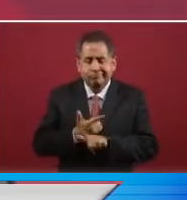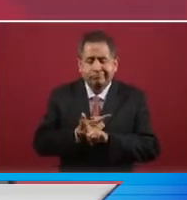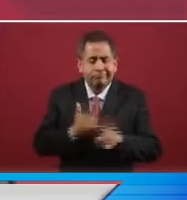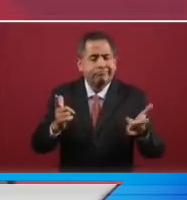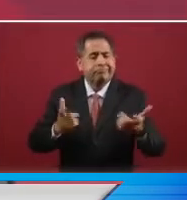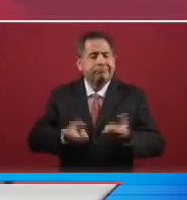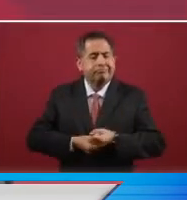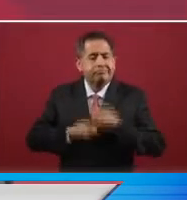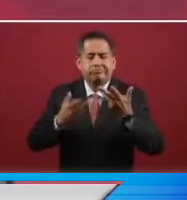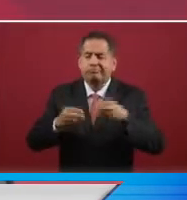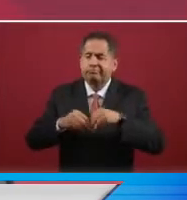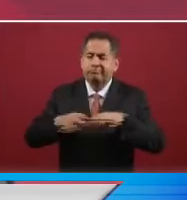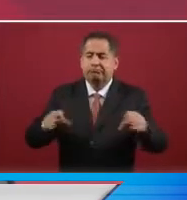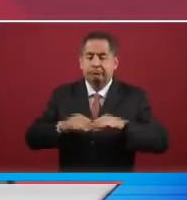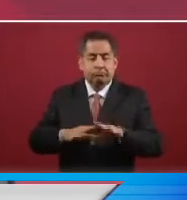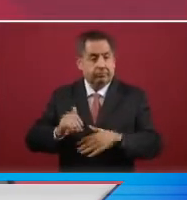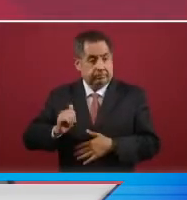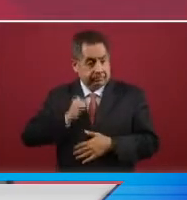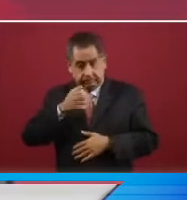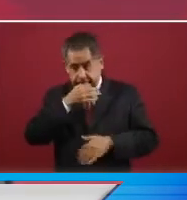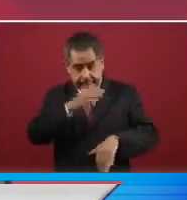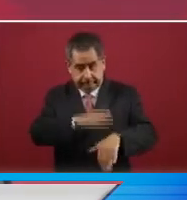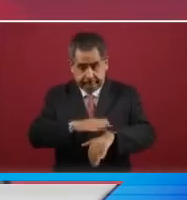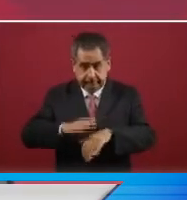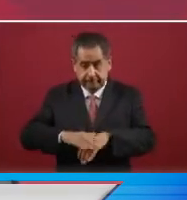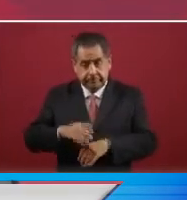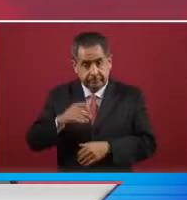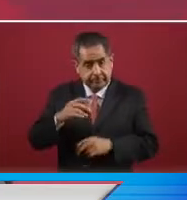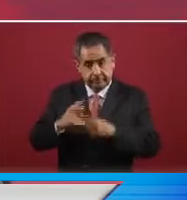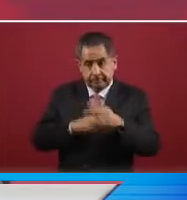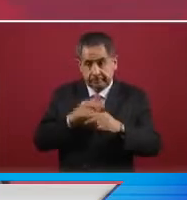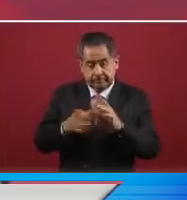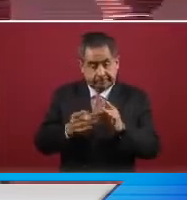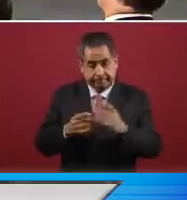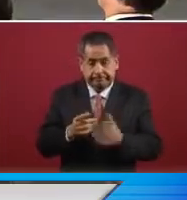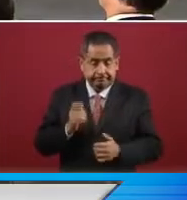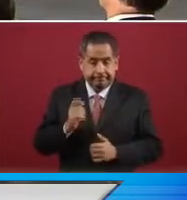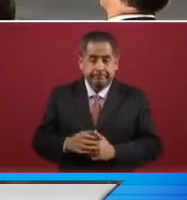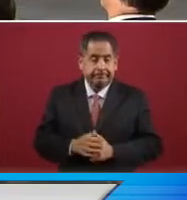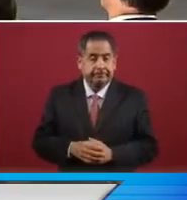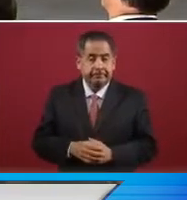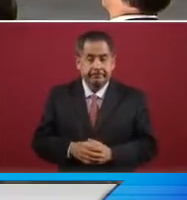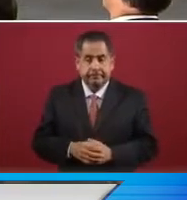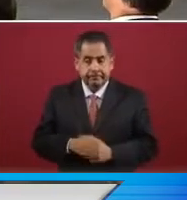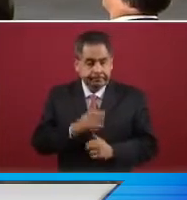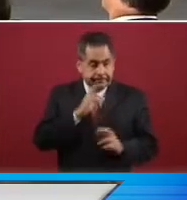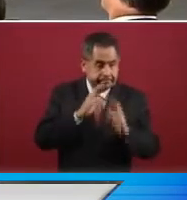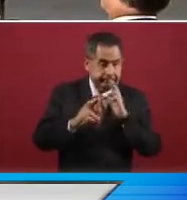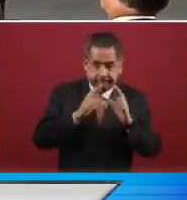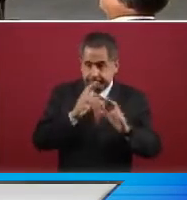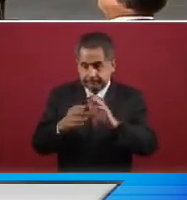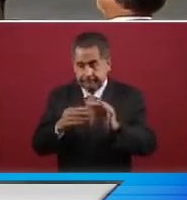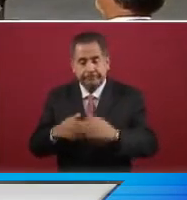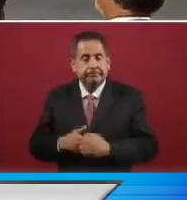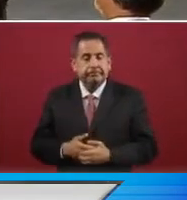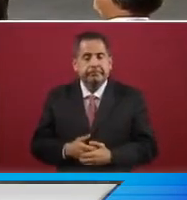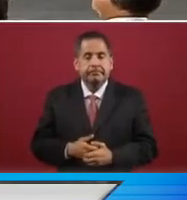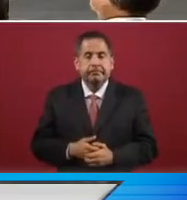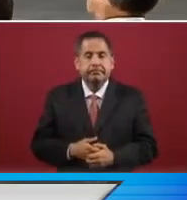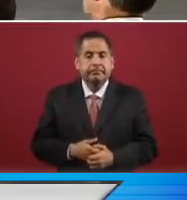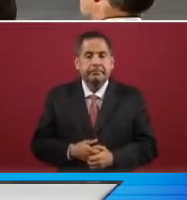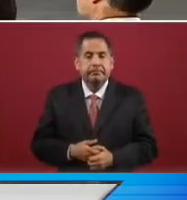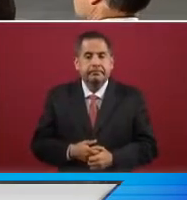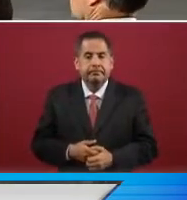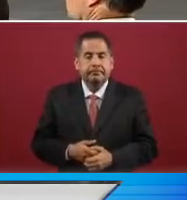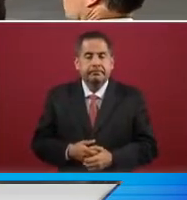la libertad de expresión. No cree en la regulación y piensa que la prensa se regula con la prensa. Y aprovecha para decir que no tuvo nada que ver en la salida